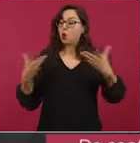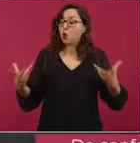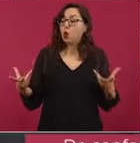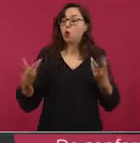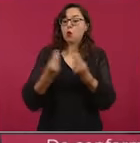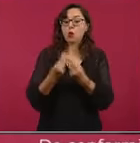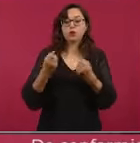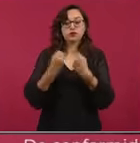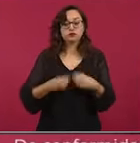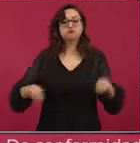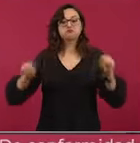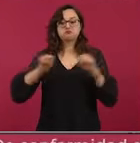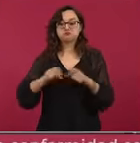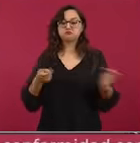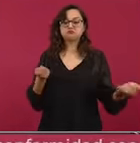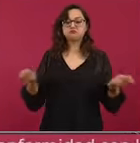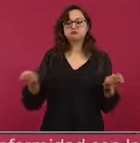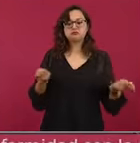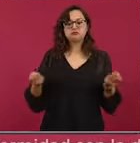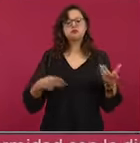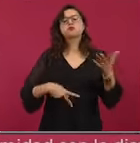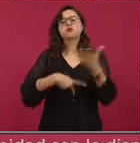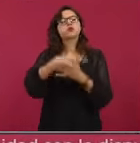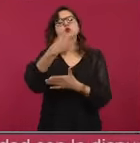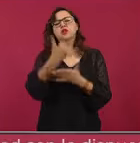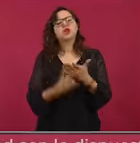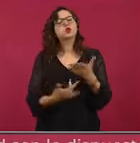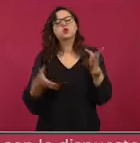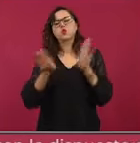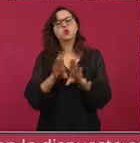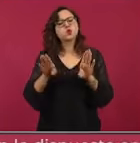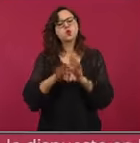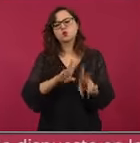Bueno, no está